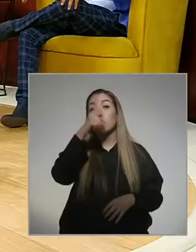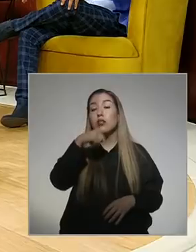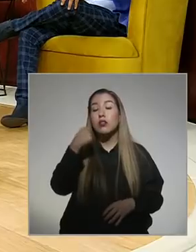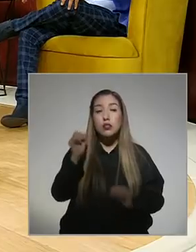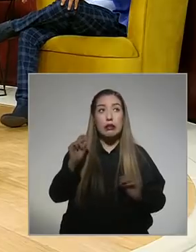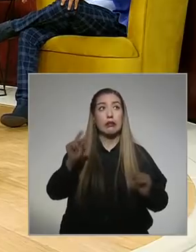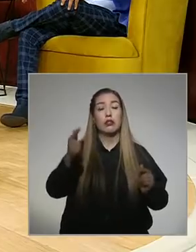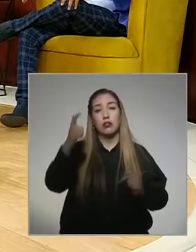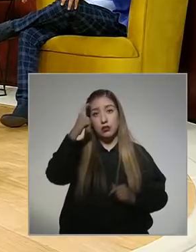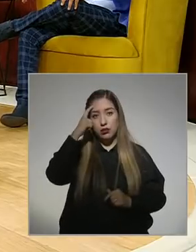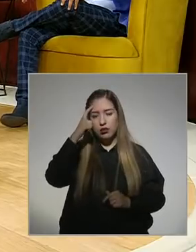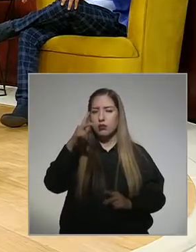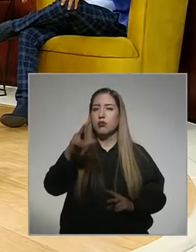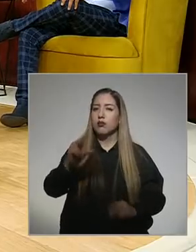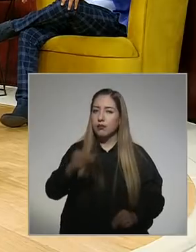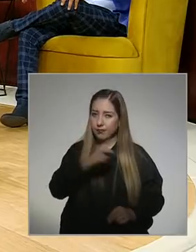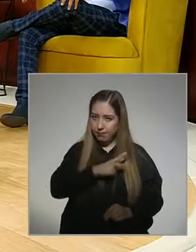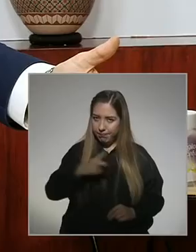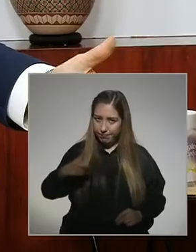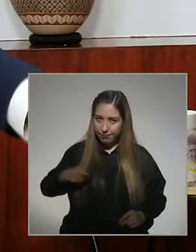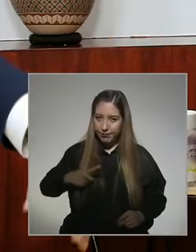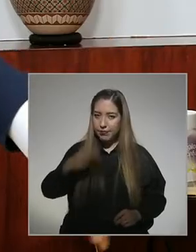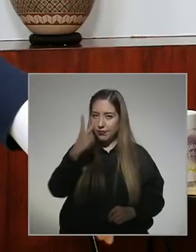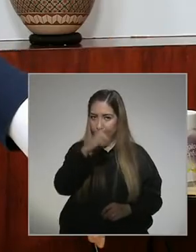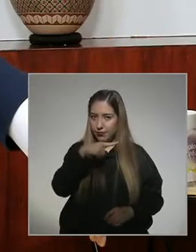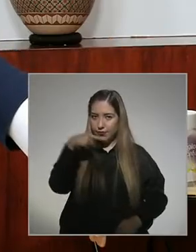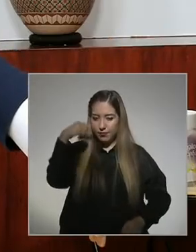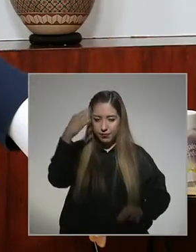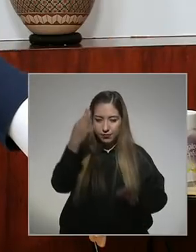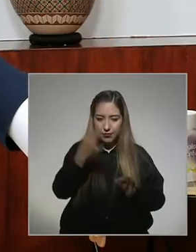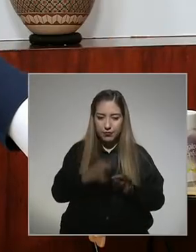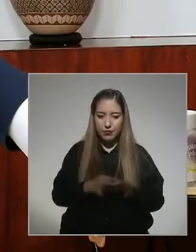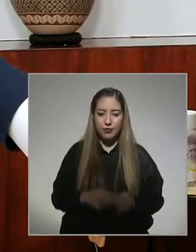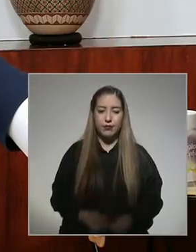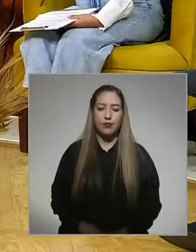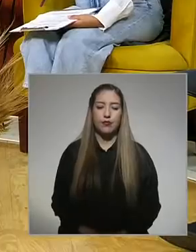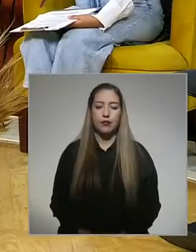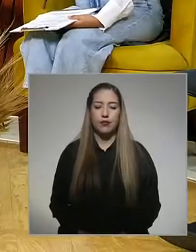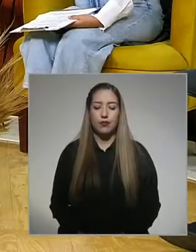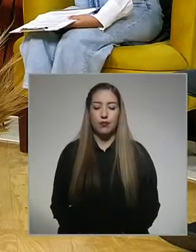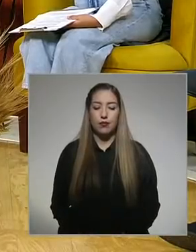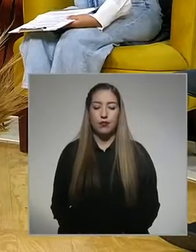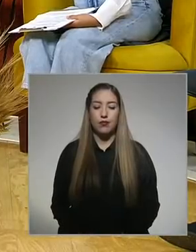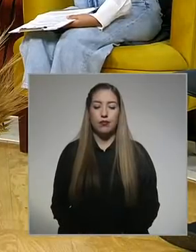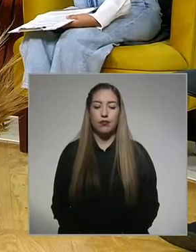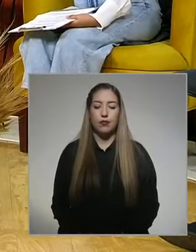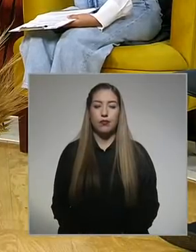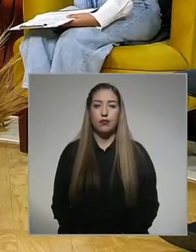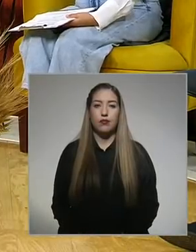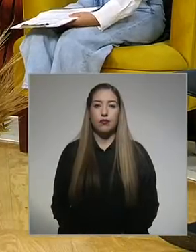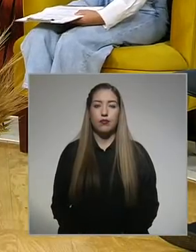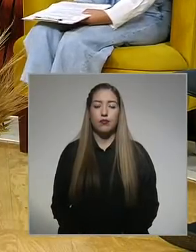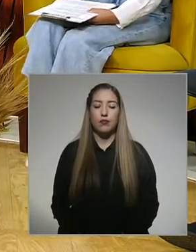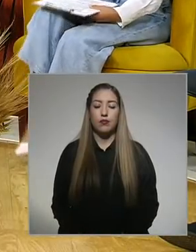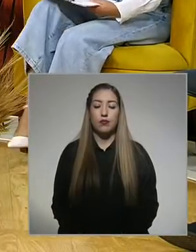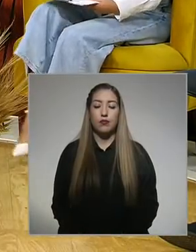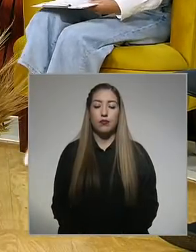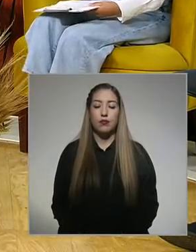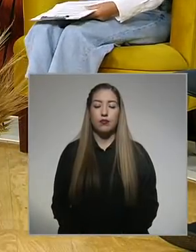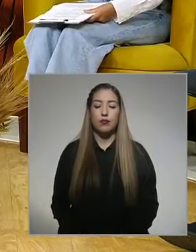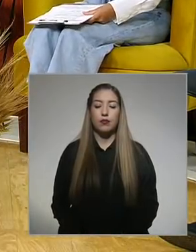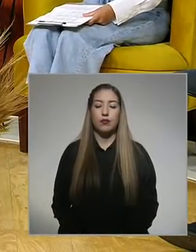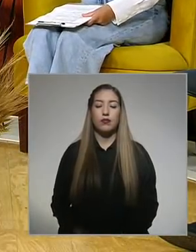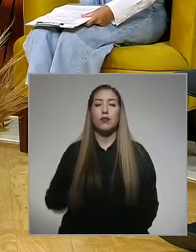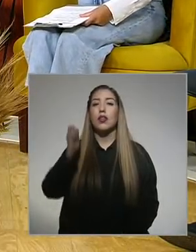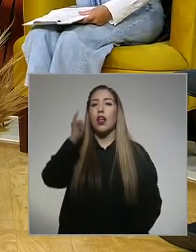acuerdas. Cúmplelo. Sí. O como ya te desesperaste de que está aquí, de que está allá, bueno, ya tenlo. De que esté llorando. Así es. De que esté llorando. Porque creo que también algo bien